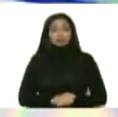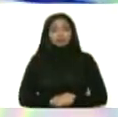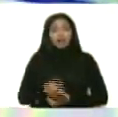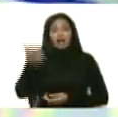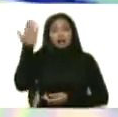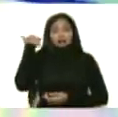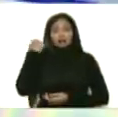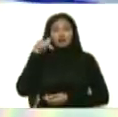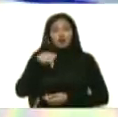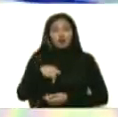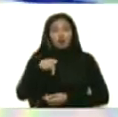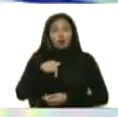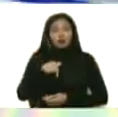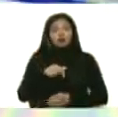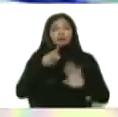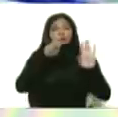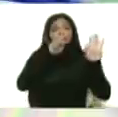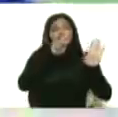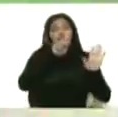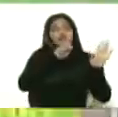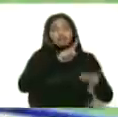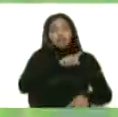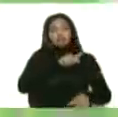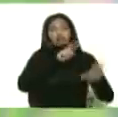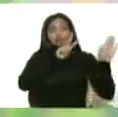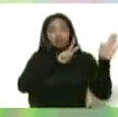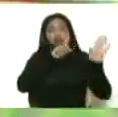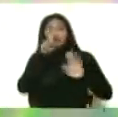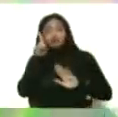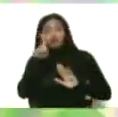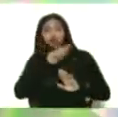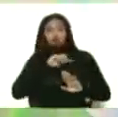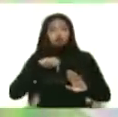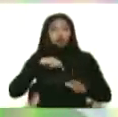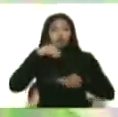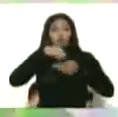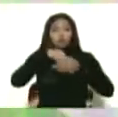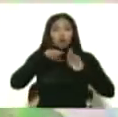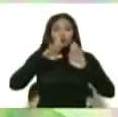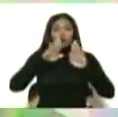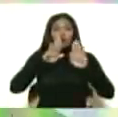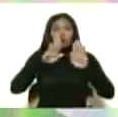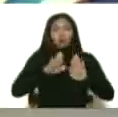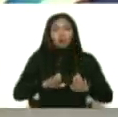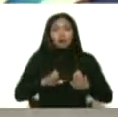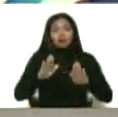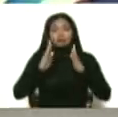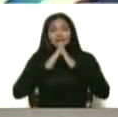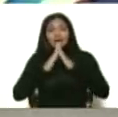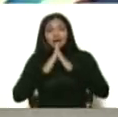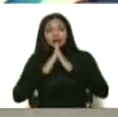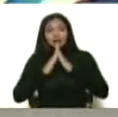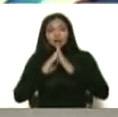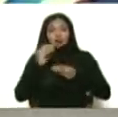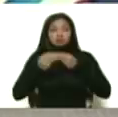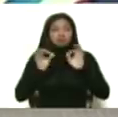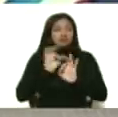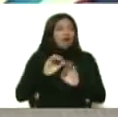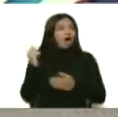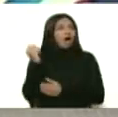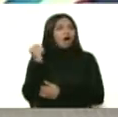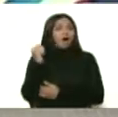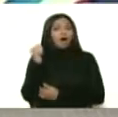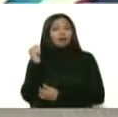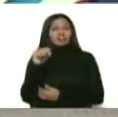Ayer, hoy son 171. Si no hubiéramos hecho la cuarentena social y